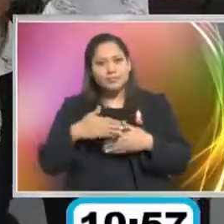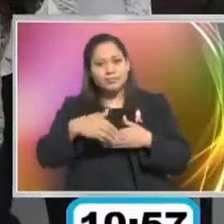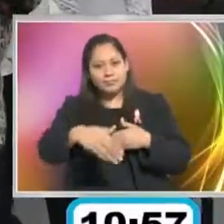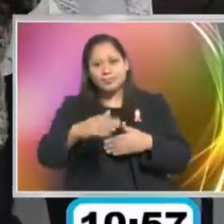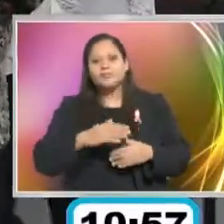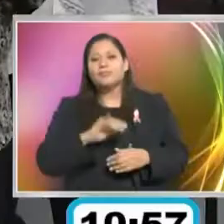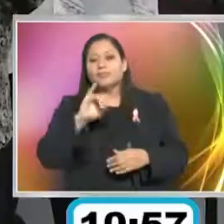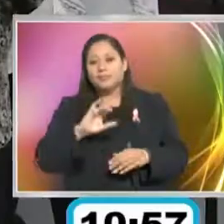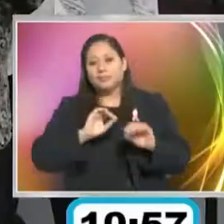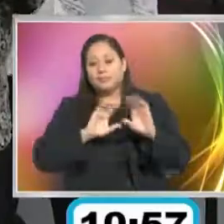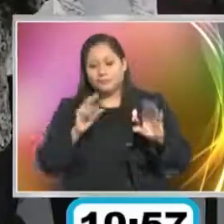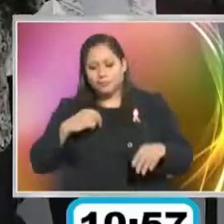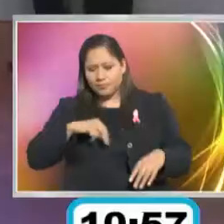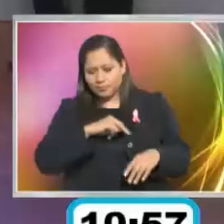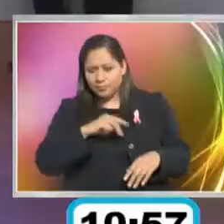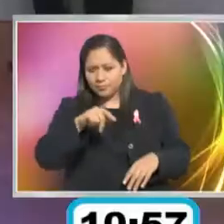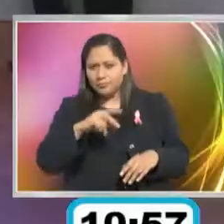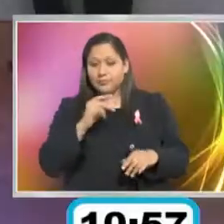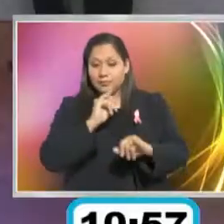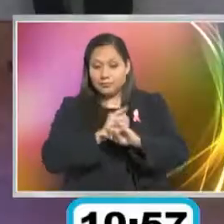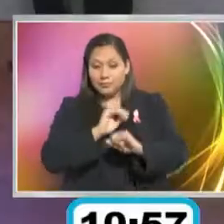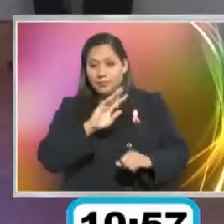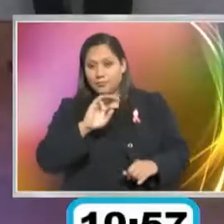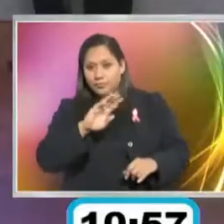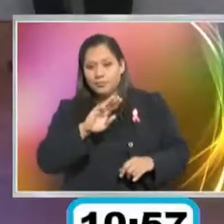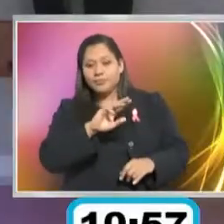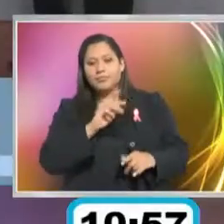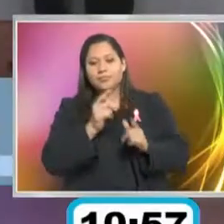adelante. Claro que sí, bueno, estamos en la página web